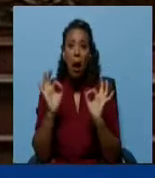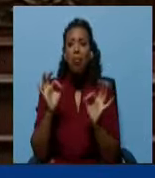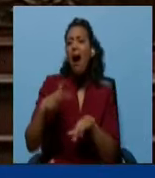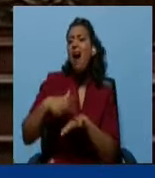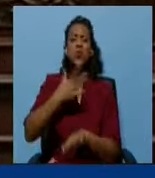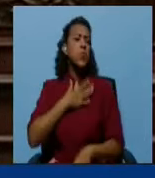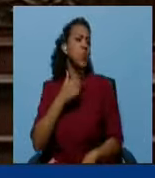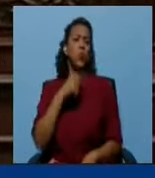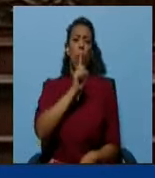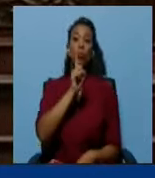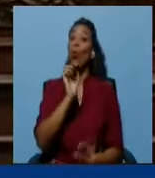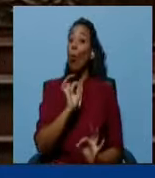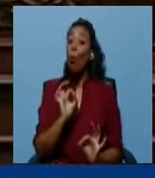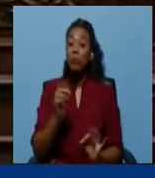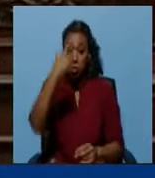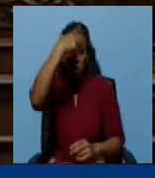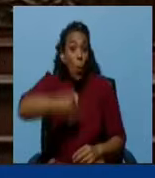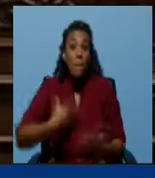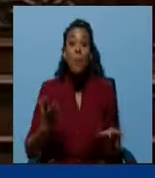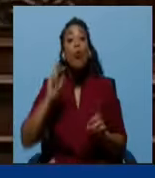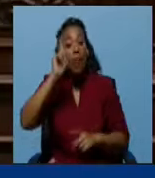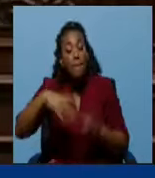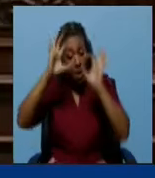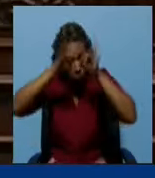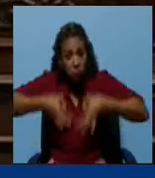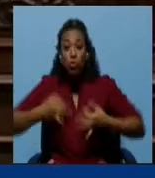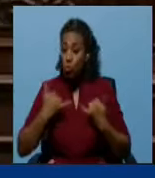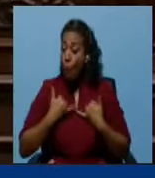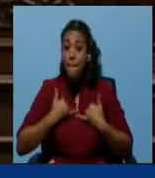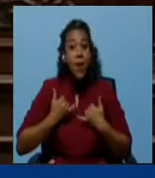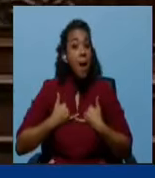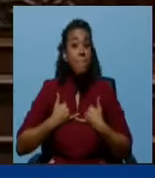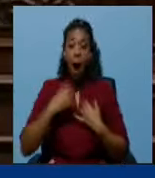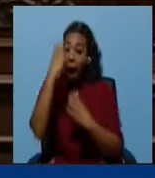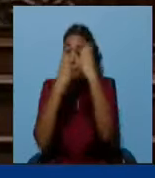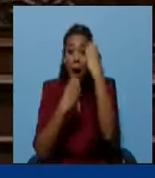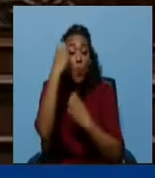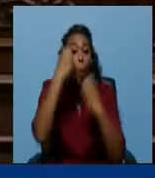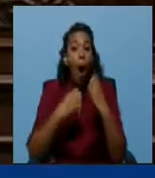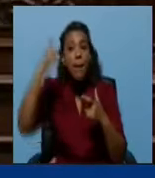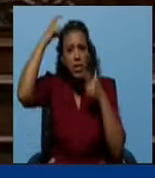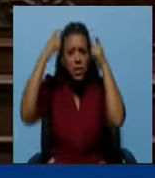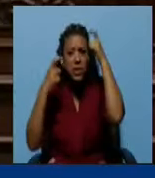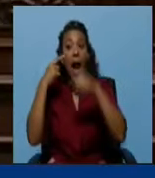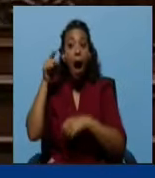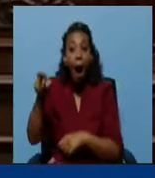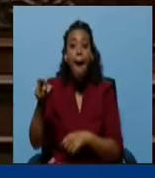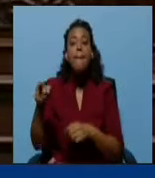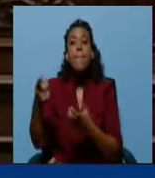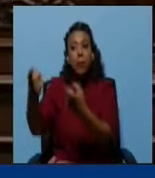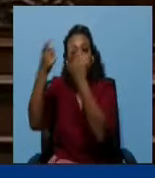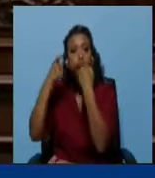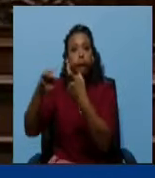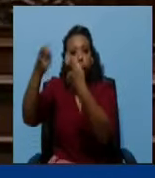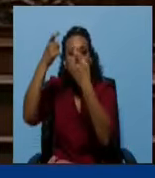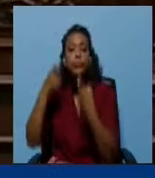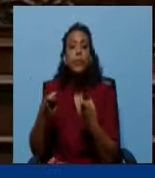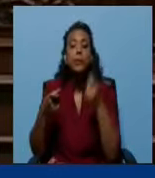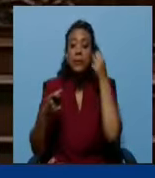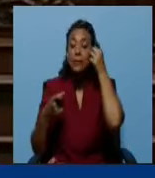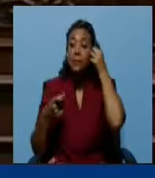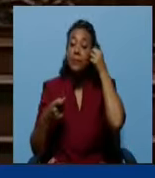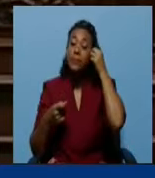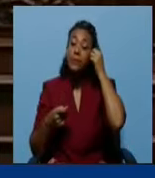es nadie. Ni yo mismo, que circunstancialmente Chávez me dejó al frente de este